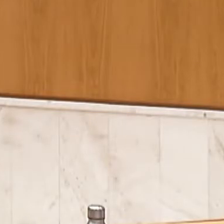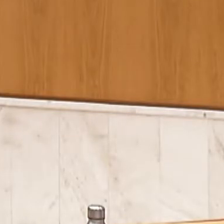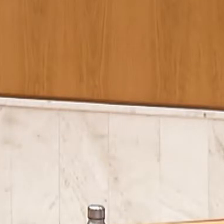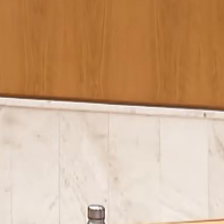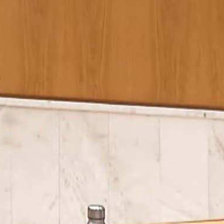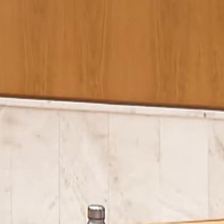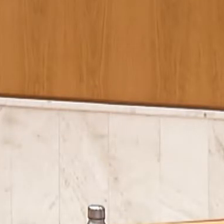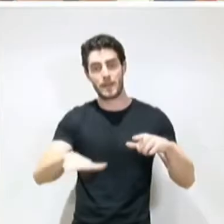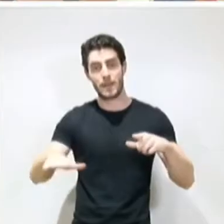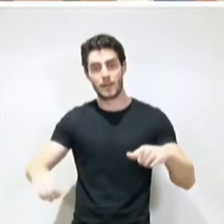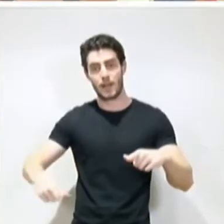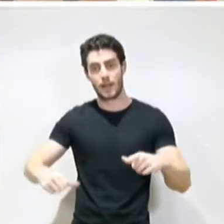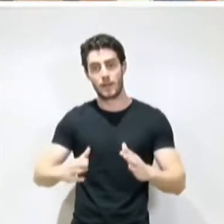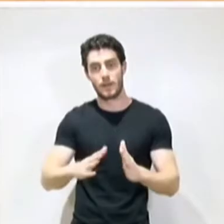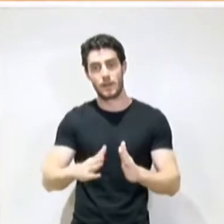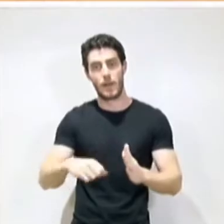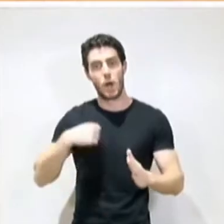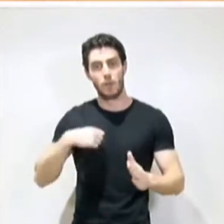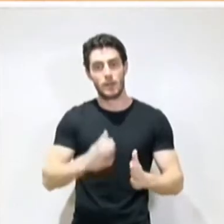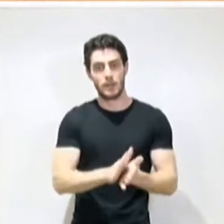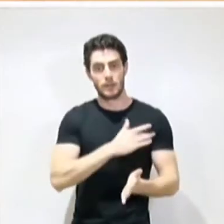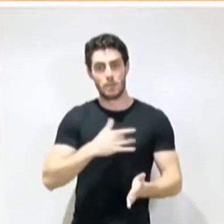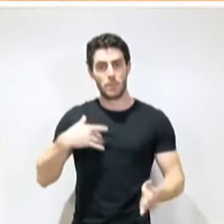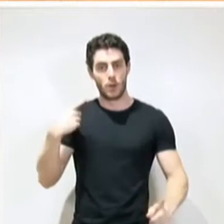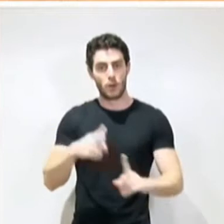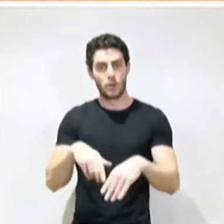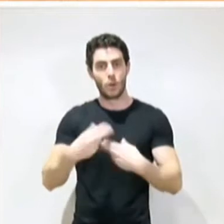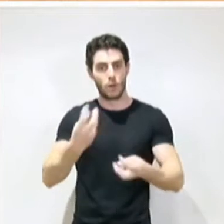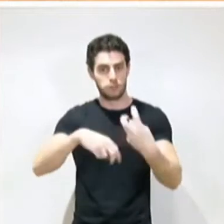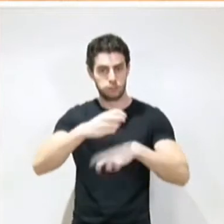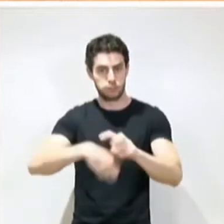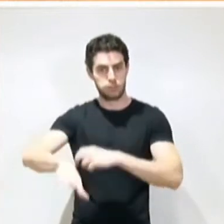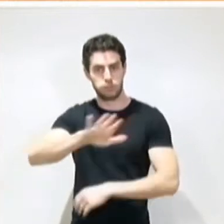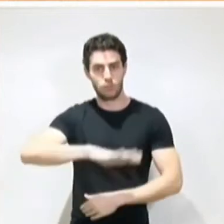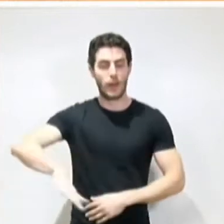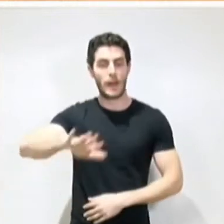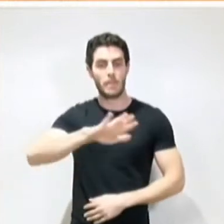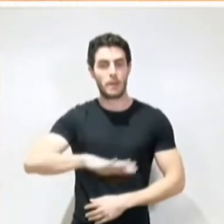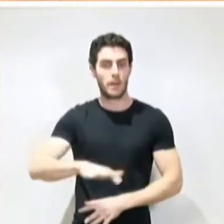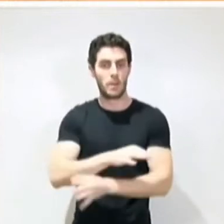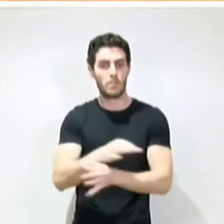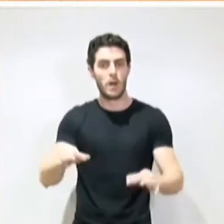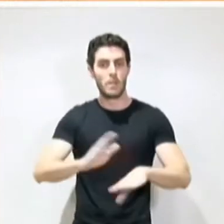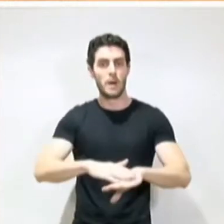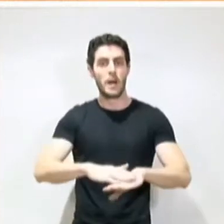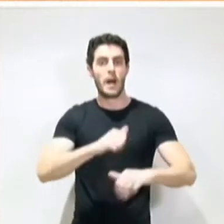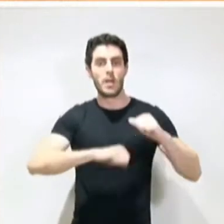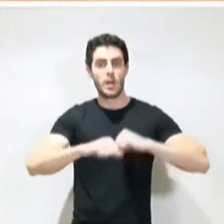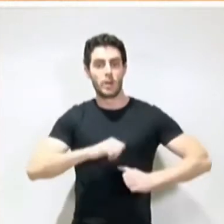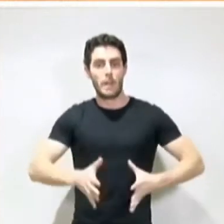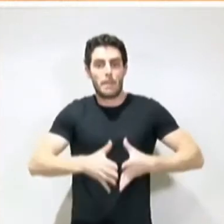sampedro también estrenará en noviembre nuevos servicios para adecuar un espacio para la cirugía mayor